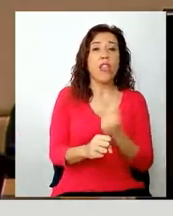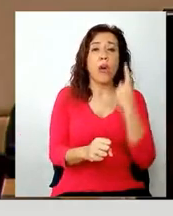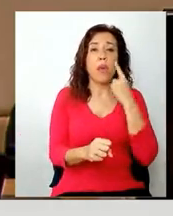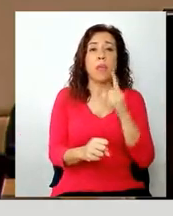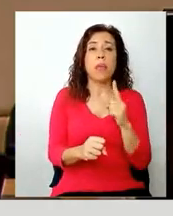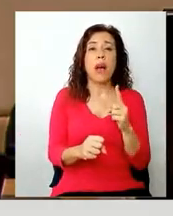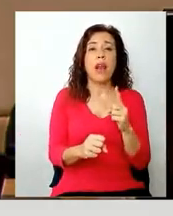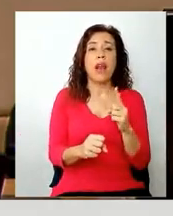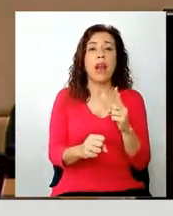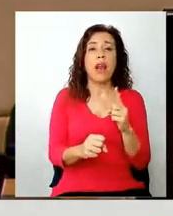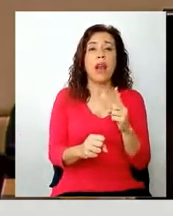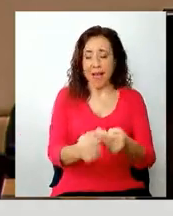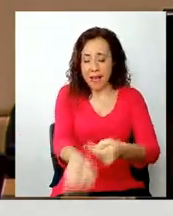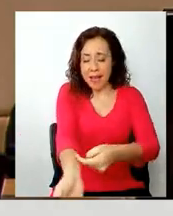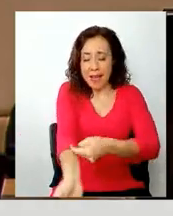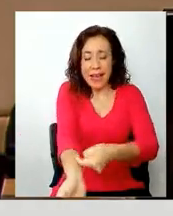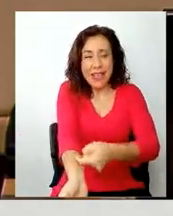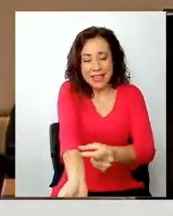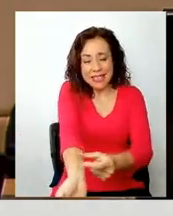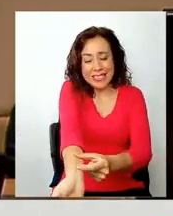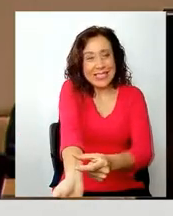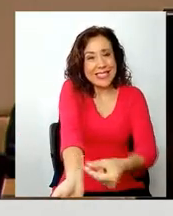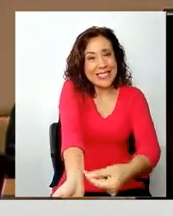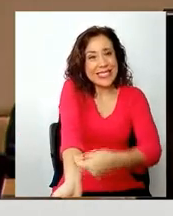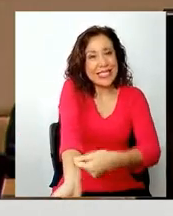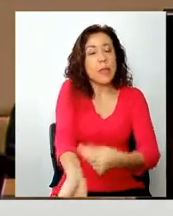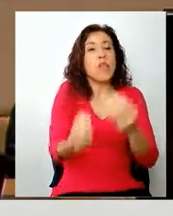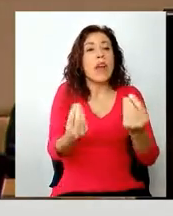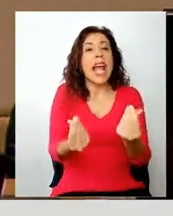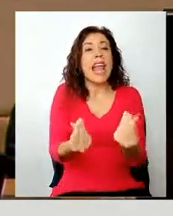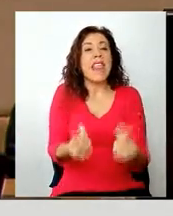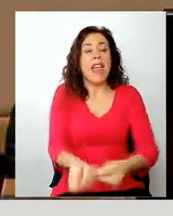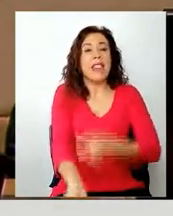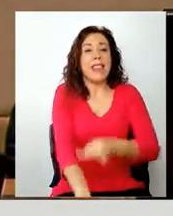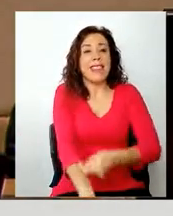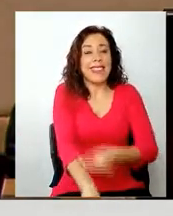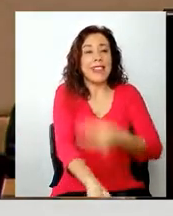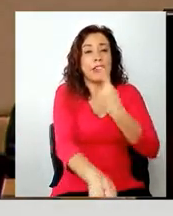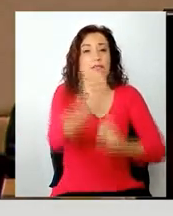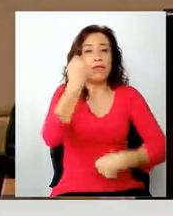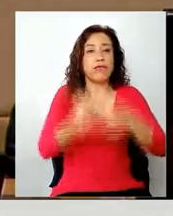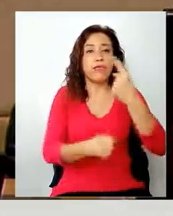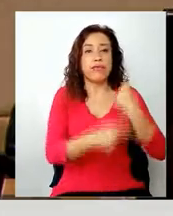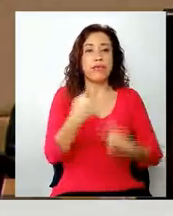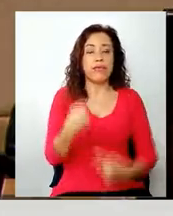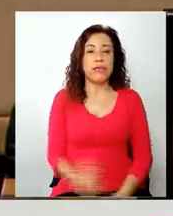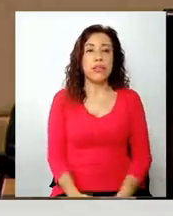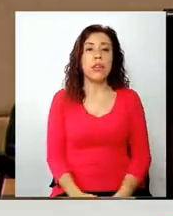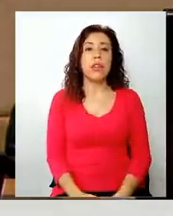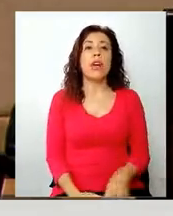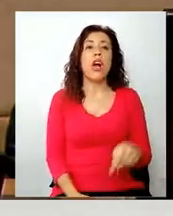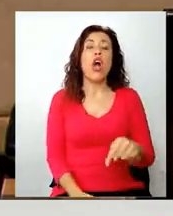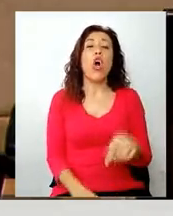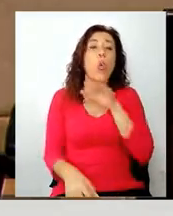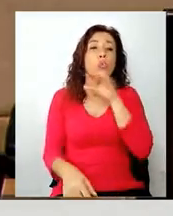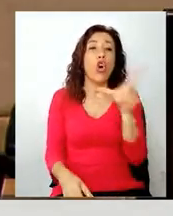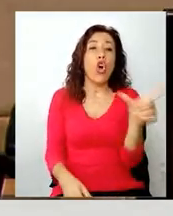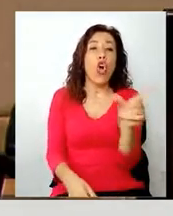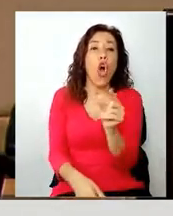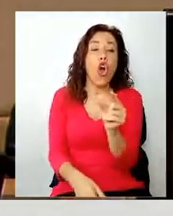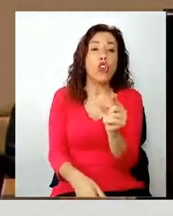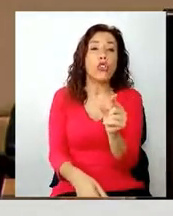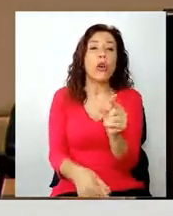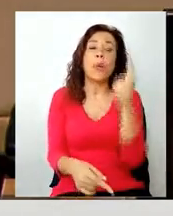fístulas Y obtener los diálisis de calidad para presidir los catéteres de origen y son de uso corto tiempo evitando las consecuencias